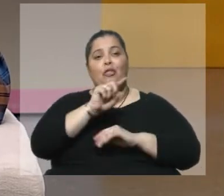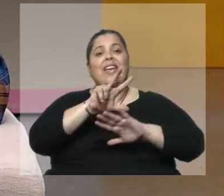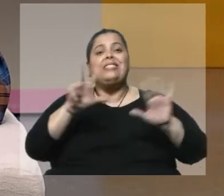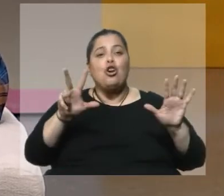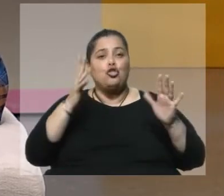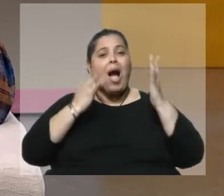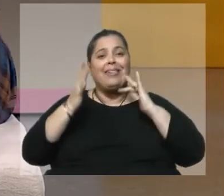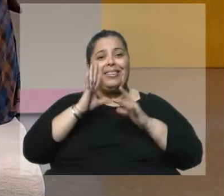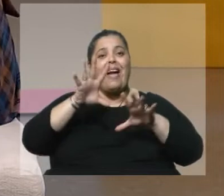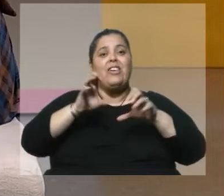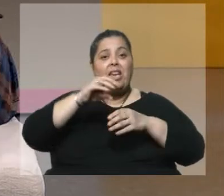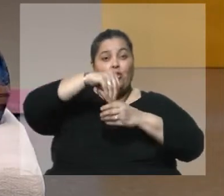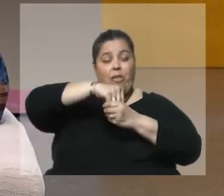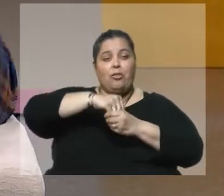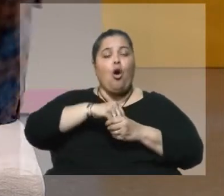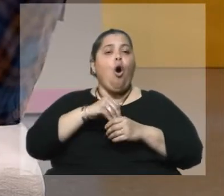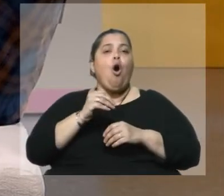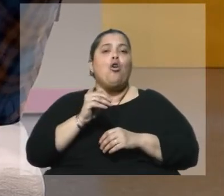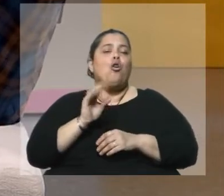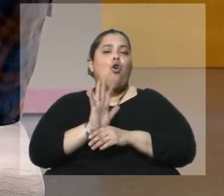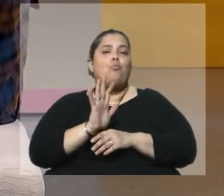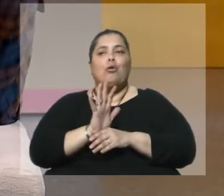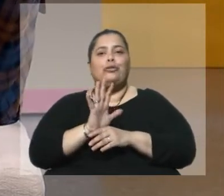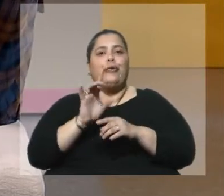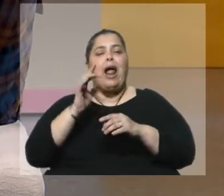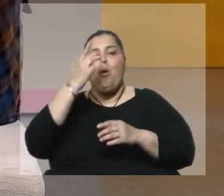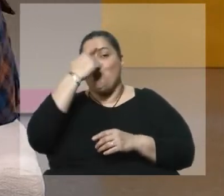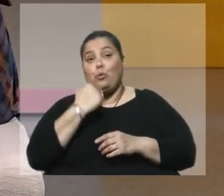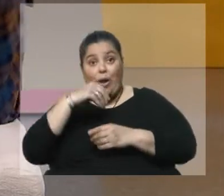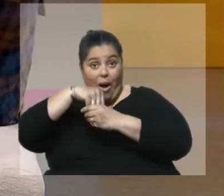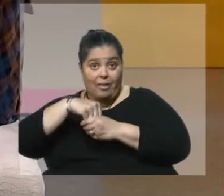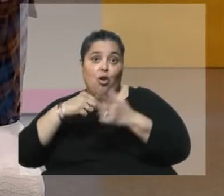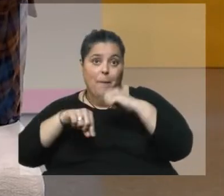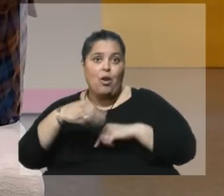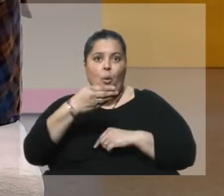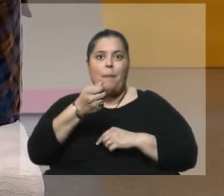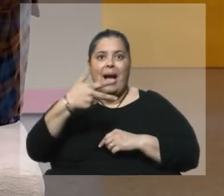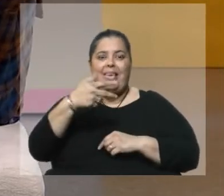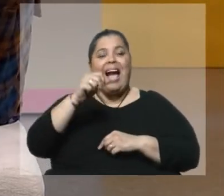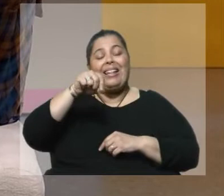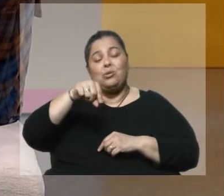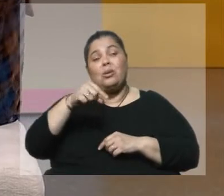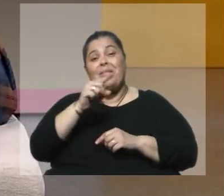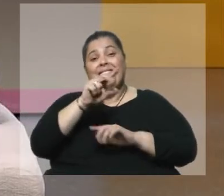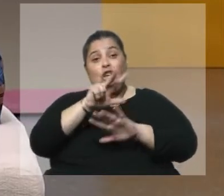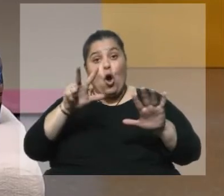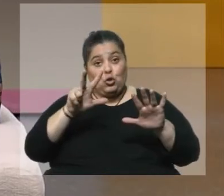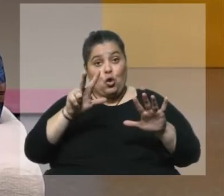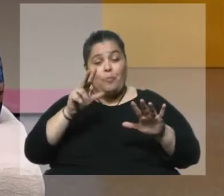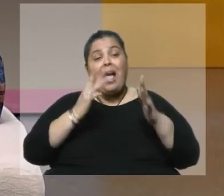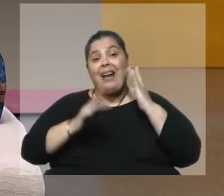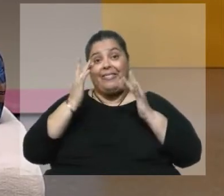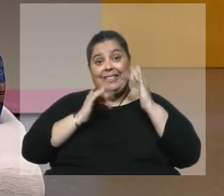centro cultural, como si fuera en la casa, con el Museo de Artes Visuales, pero en Bahía. Bien. Que es un castillo en el agua. Ahí vivíamos 18 artistas y ahí me hago